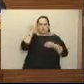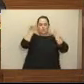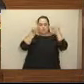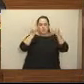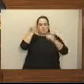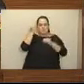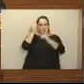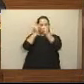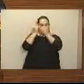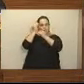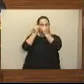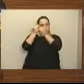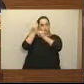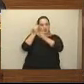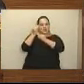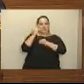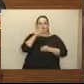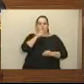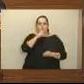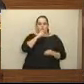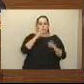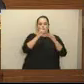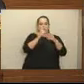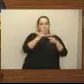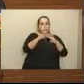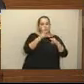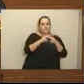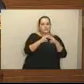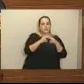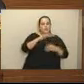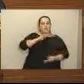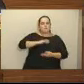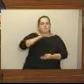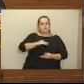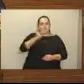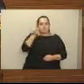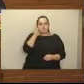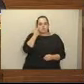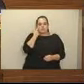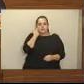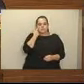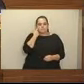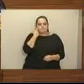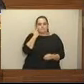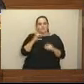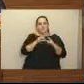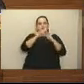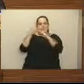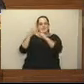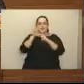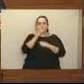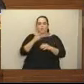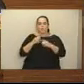bastante notable el que su partido sea capaz de manifestarse como líder de la lucha contra la corrupción, como usted